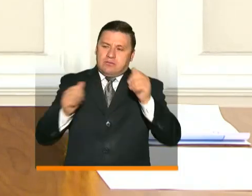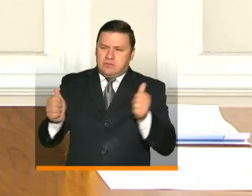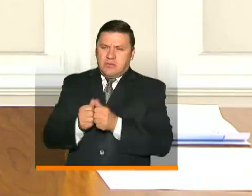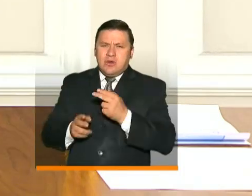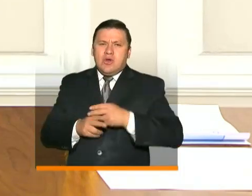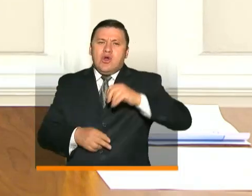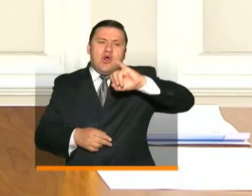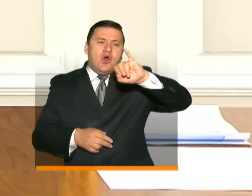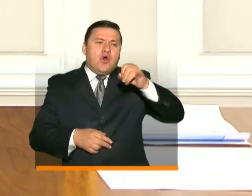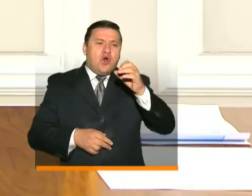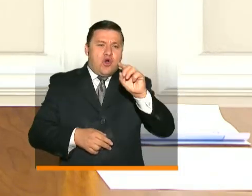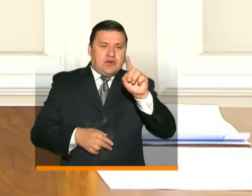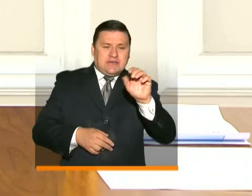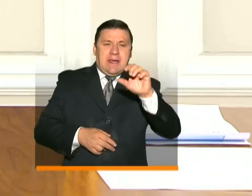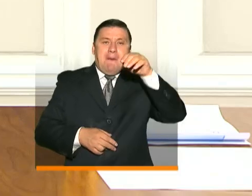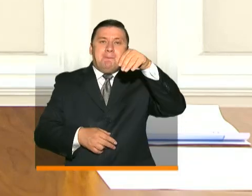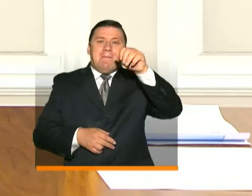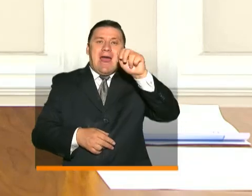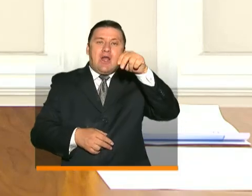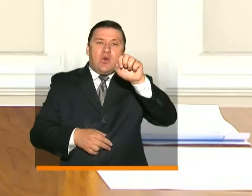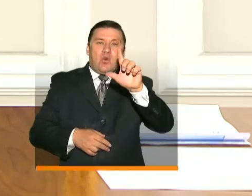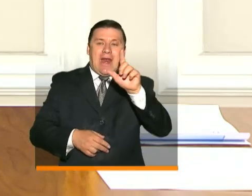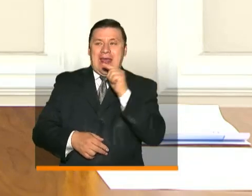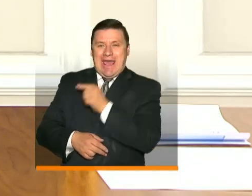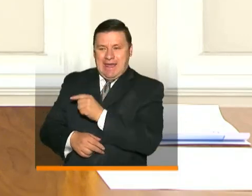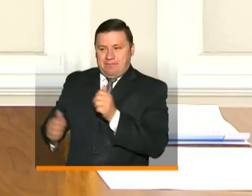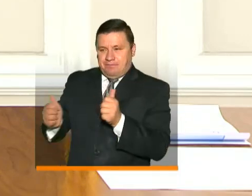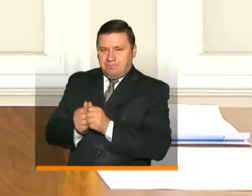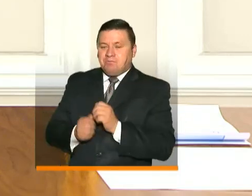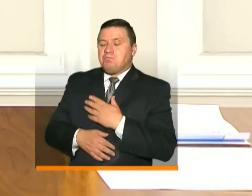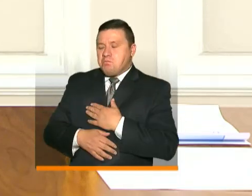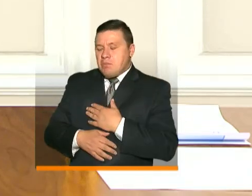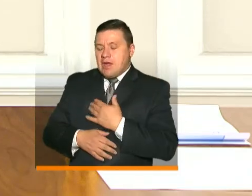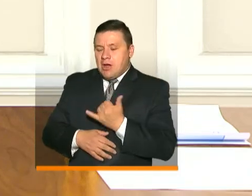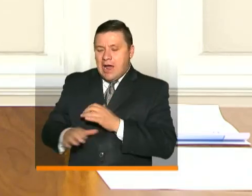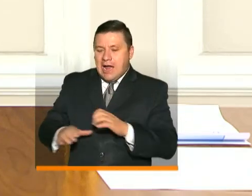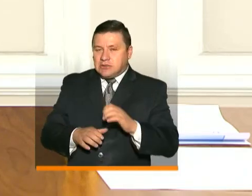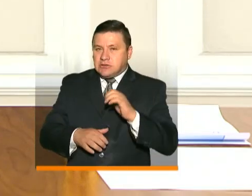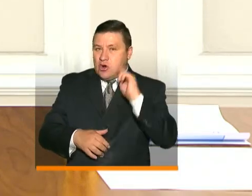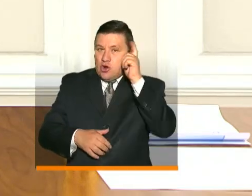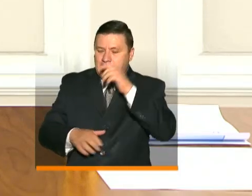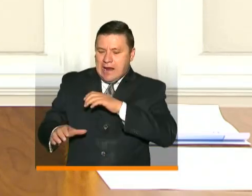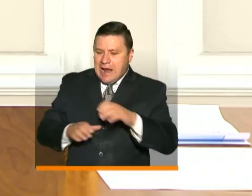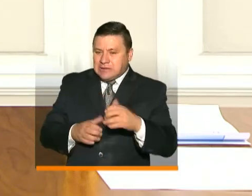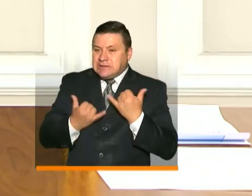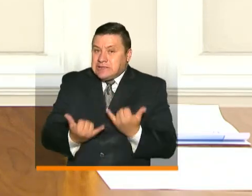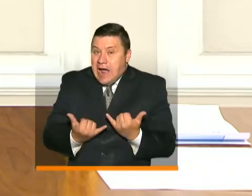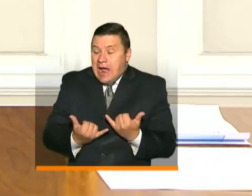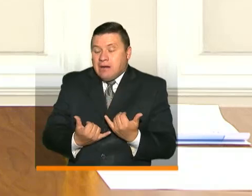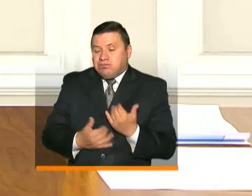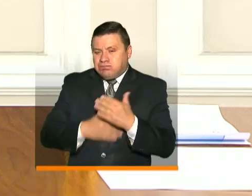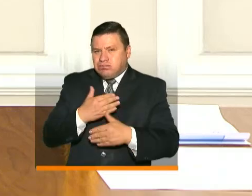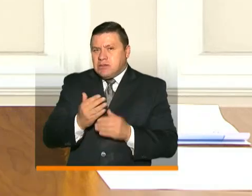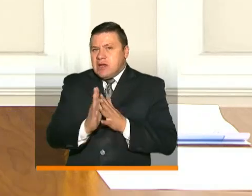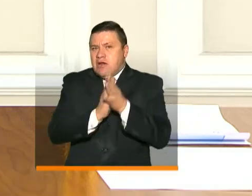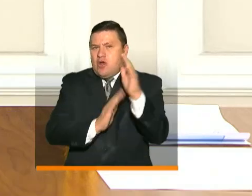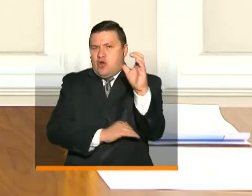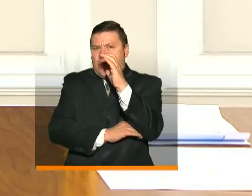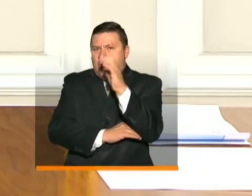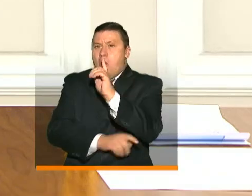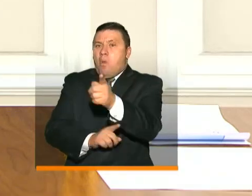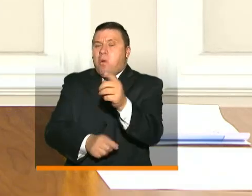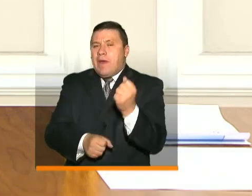José Manuel Restrepo. Y yo creo, ministro, que hoy tenemos varias acciones de gobierno para compartirle a los colombianos, a